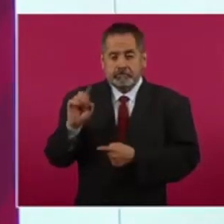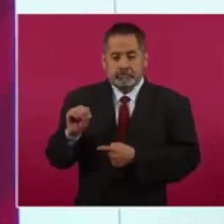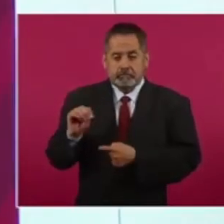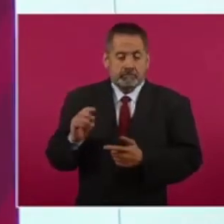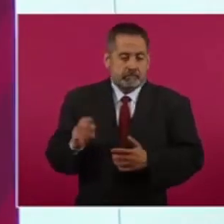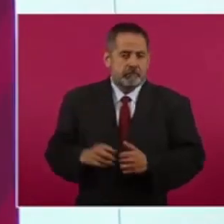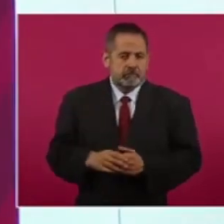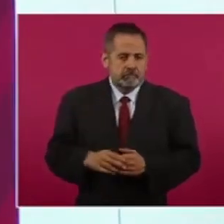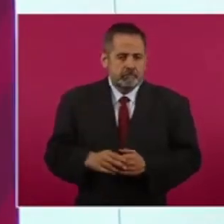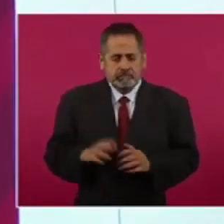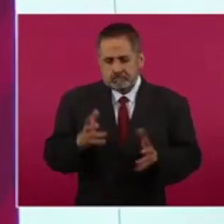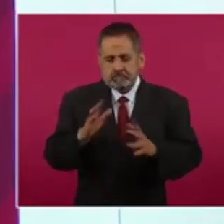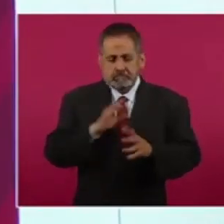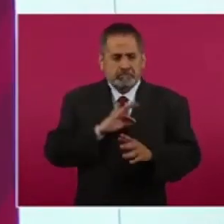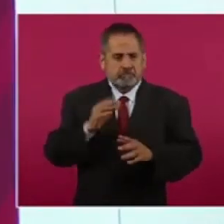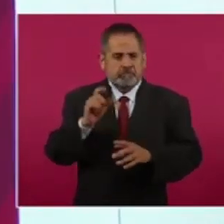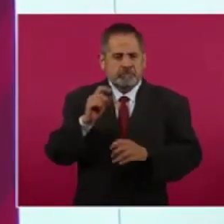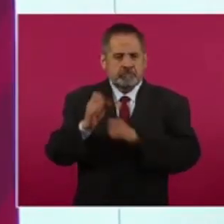Sí, como 20 años.